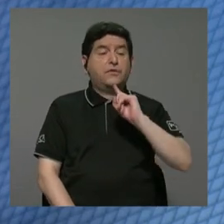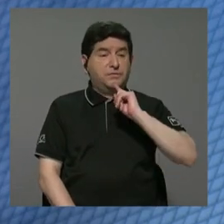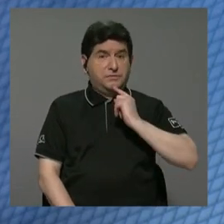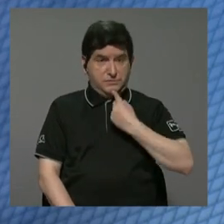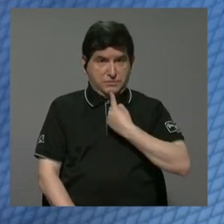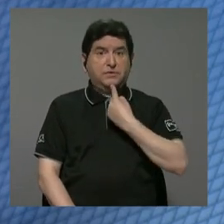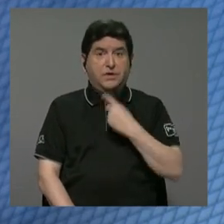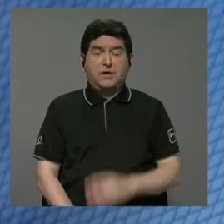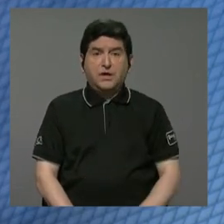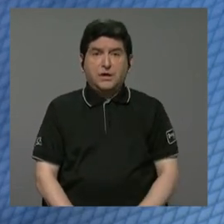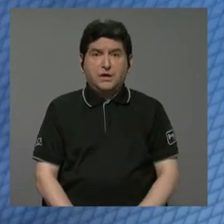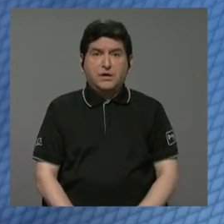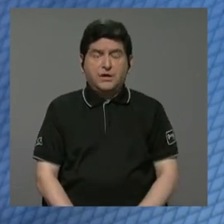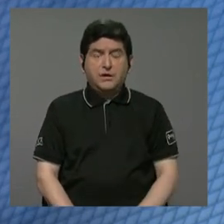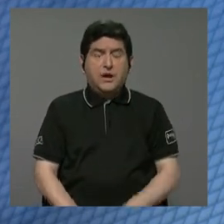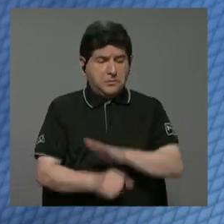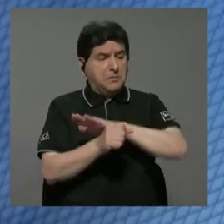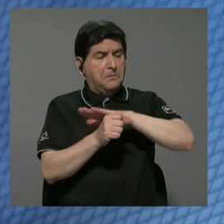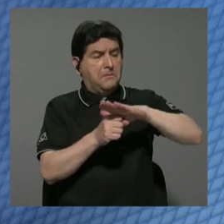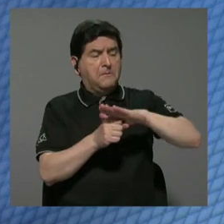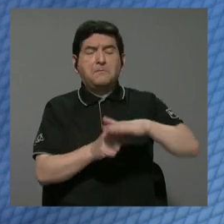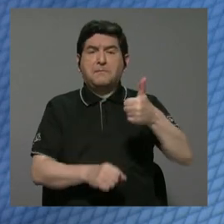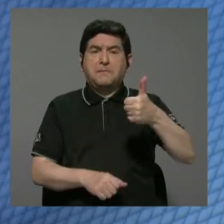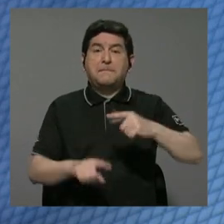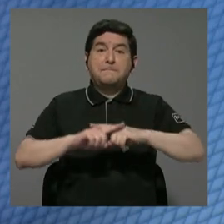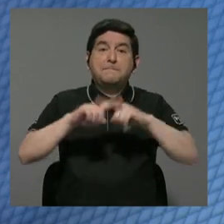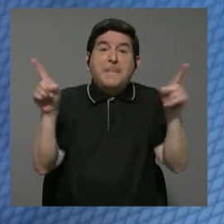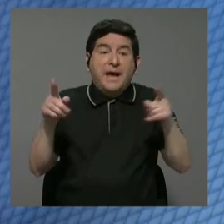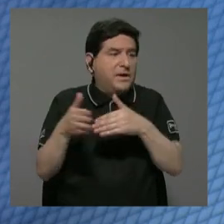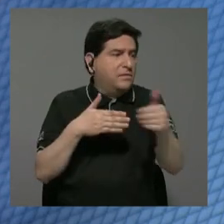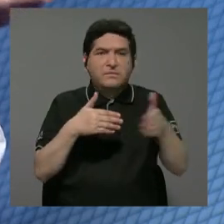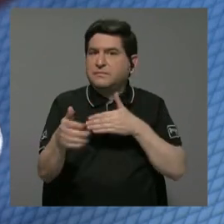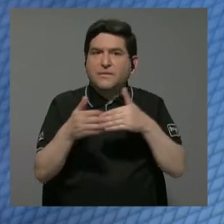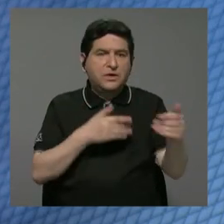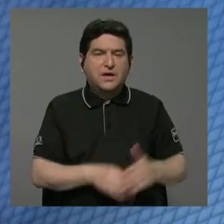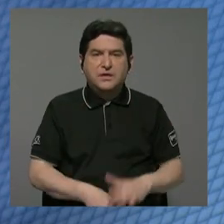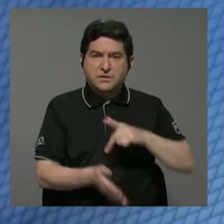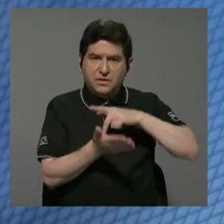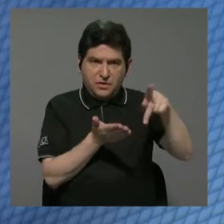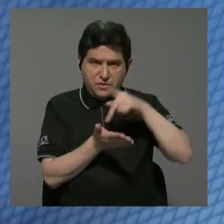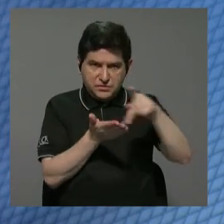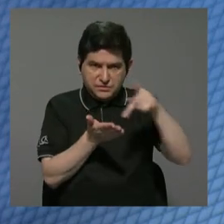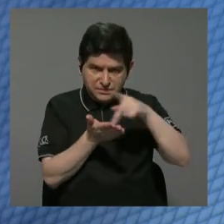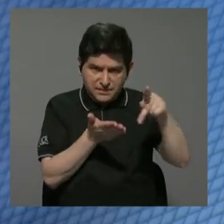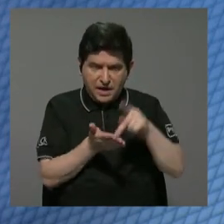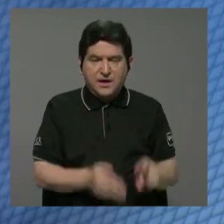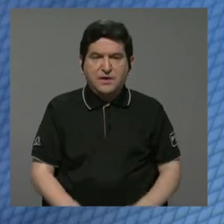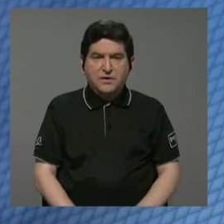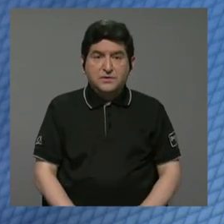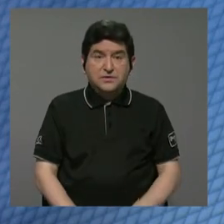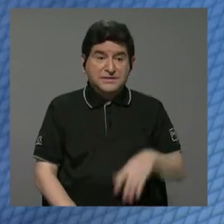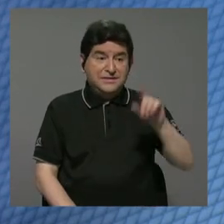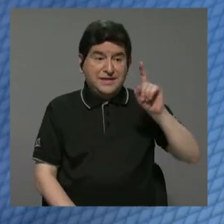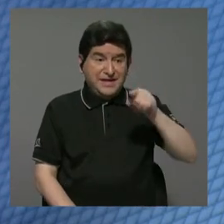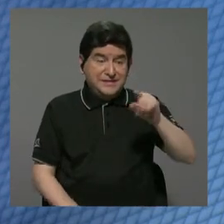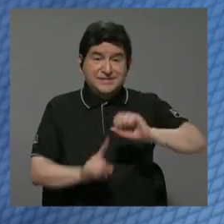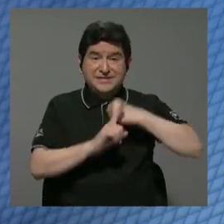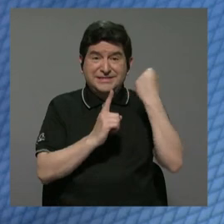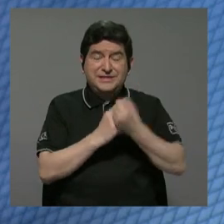la seriedad posible, ¿verdad? Pero que a pesar de eso, los salarios, por ejemplo, el tema de los salarios, que es absolutamente